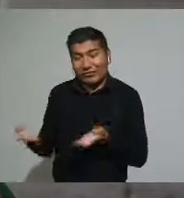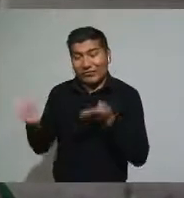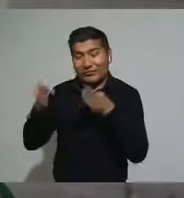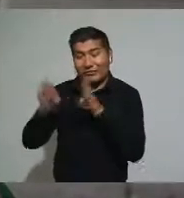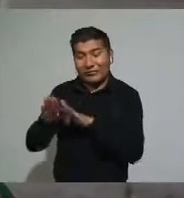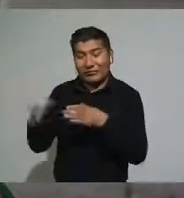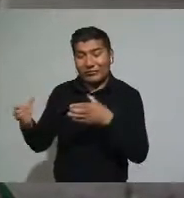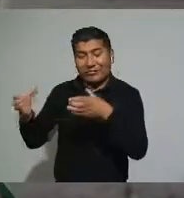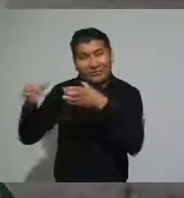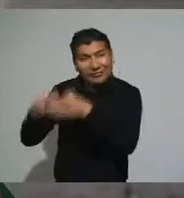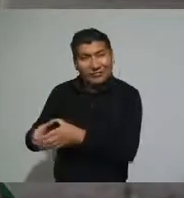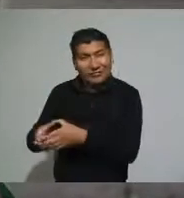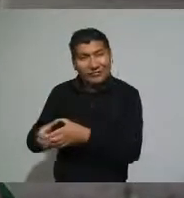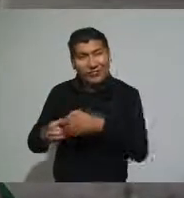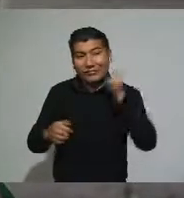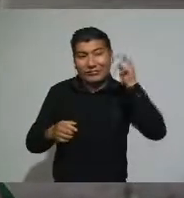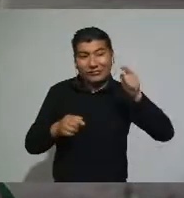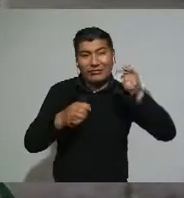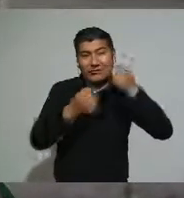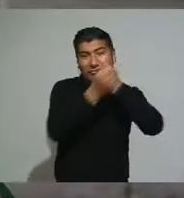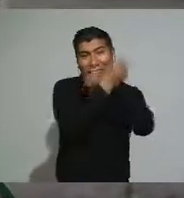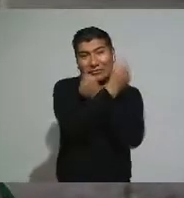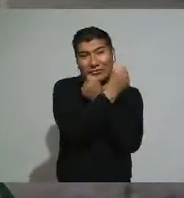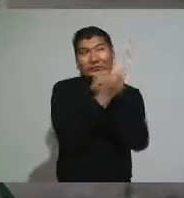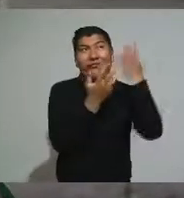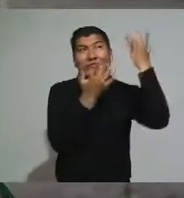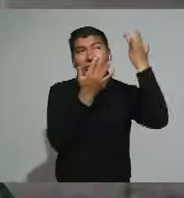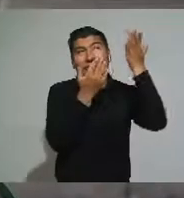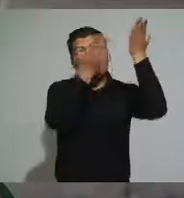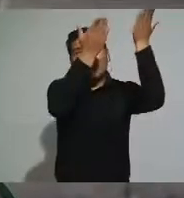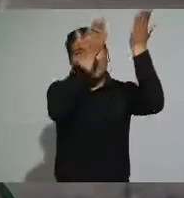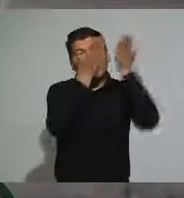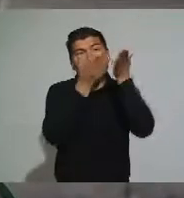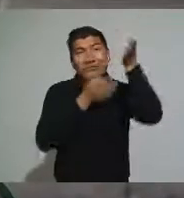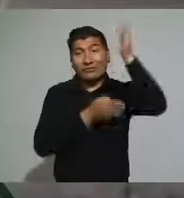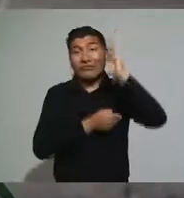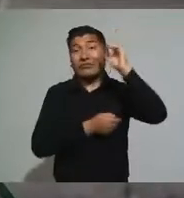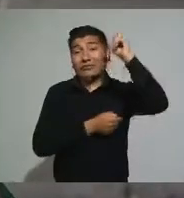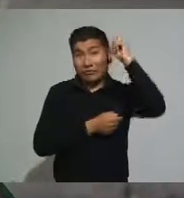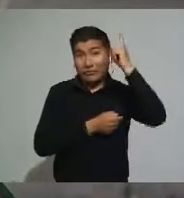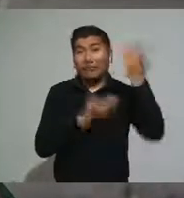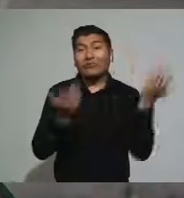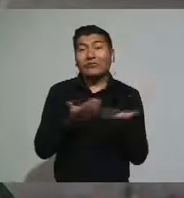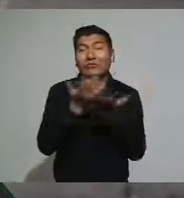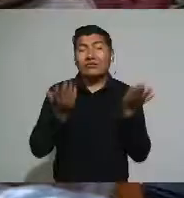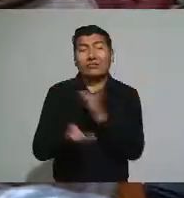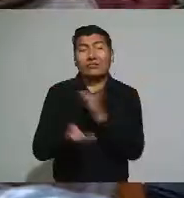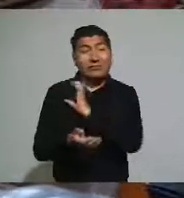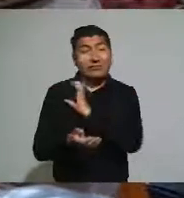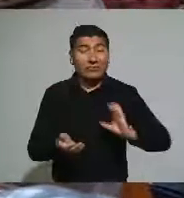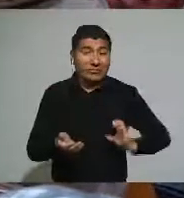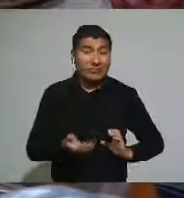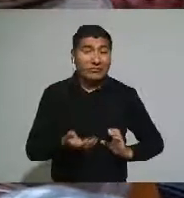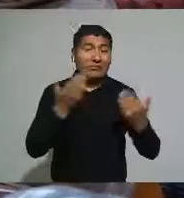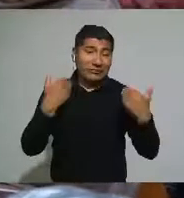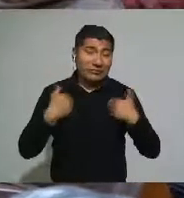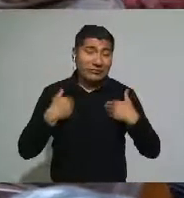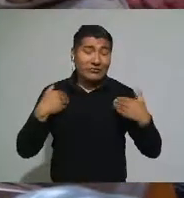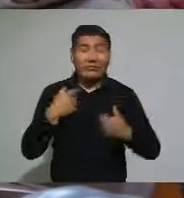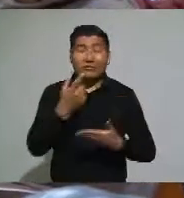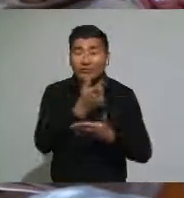mismo y el otro amor que espera todo de Dios, donde el cristiano tiene su